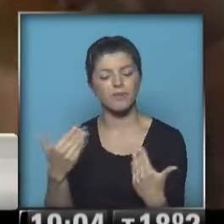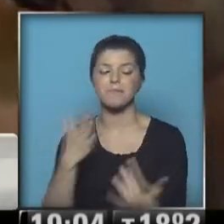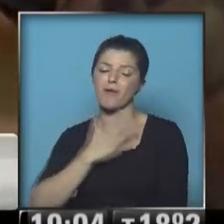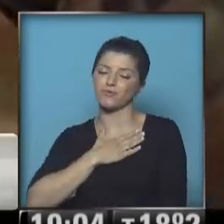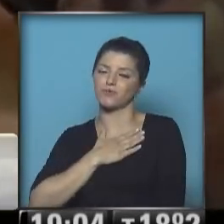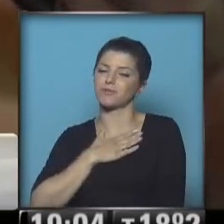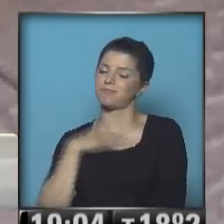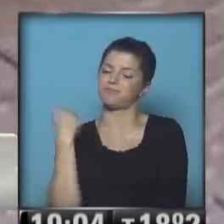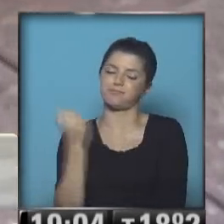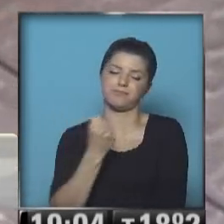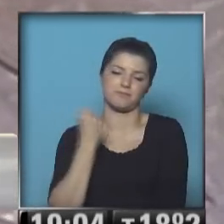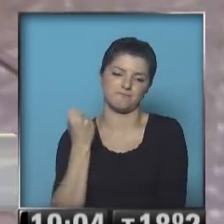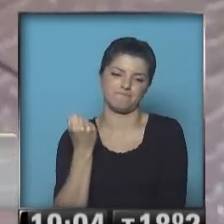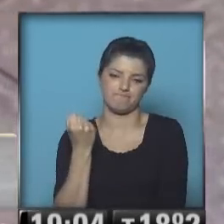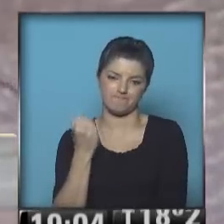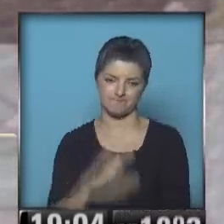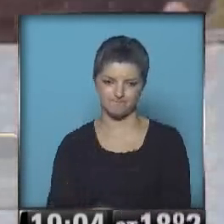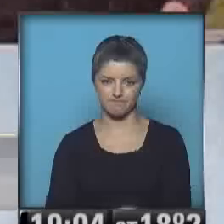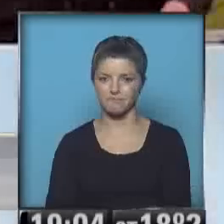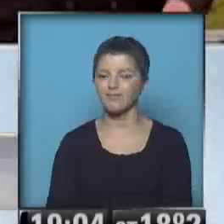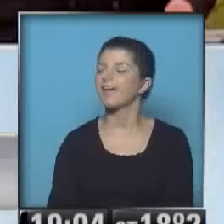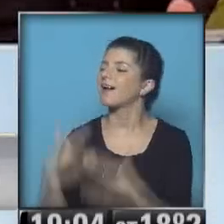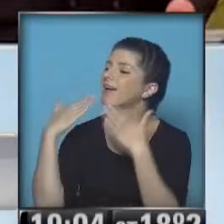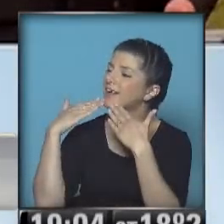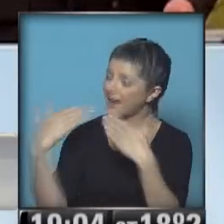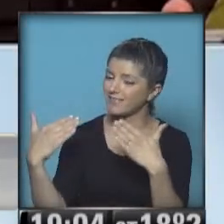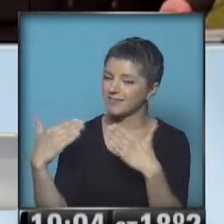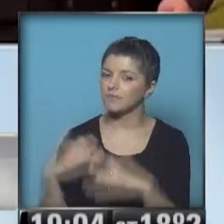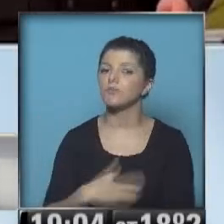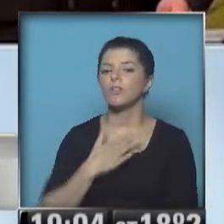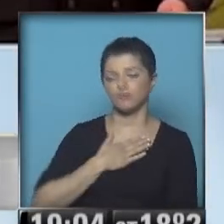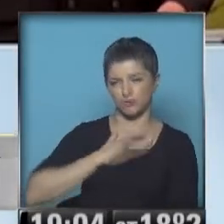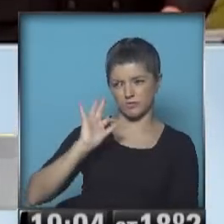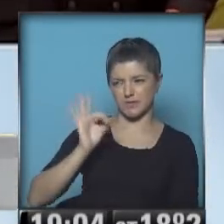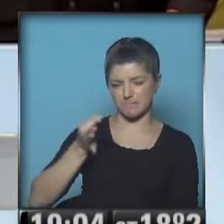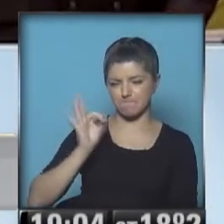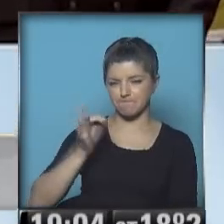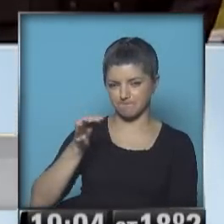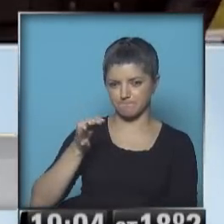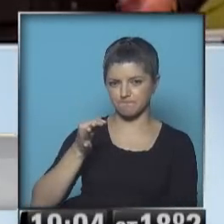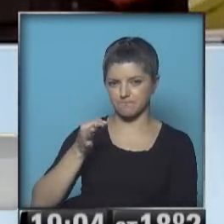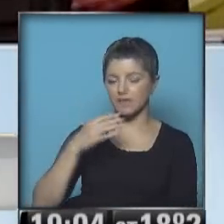invalorable. Gracias, José. Yo sé que es tan importante cuando llegan las aulas